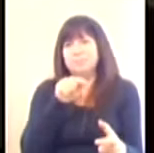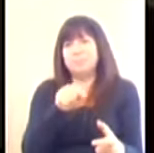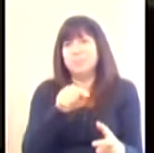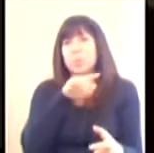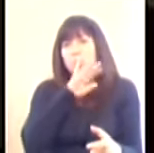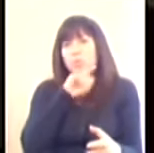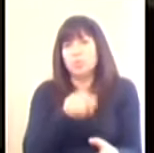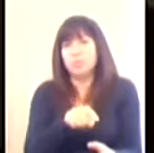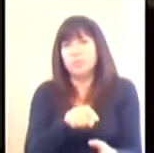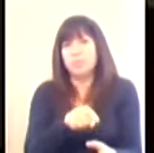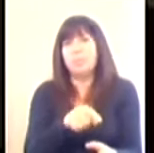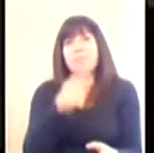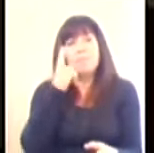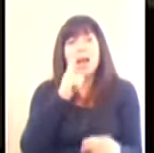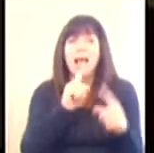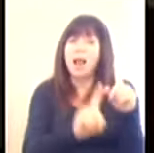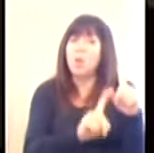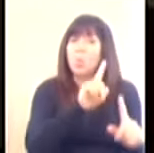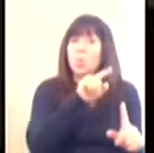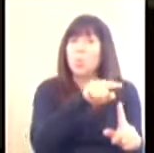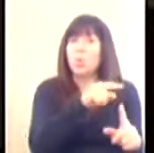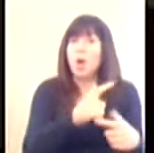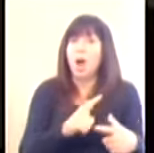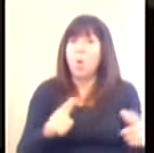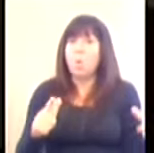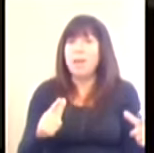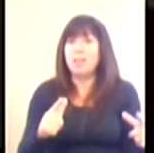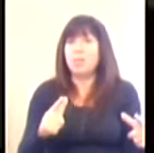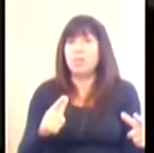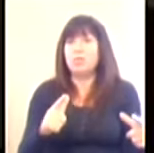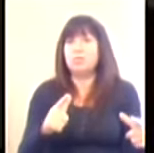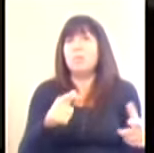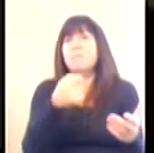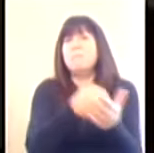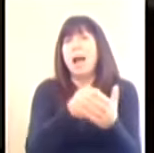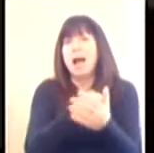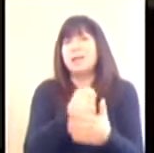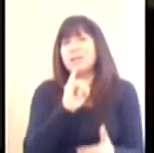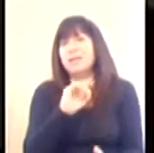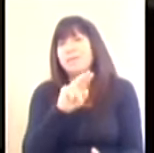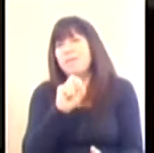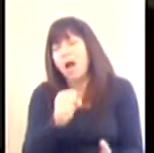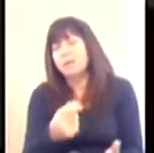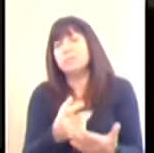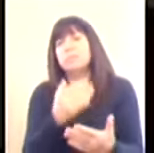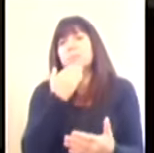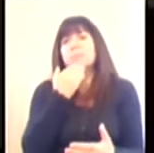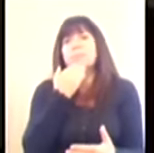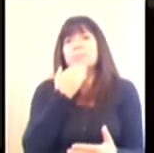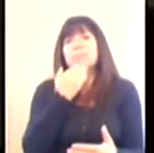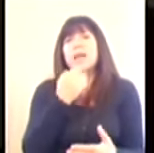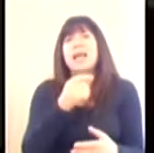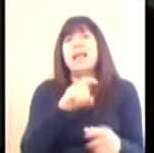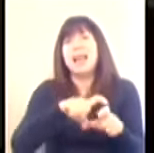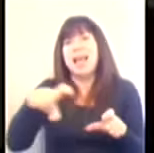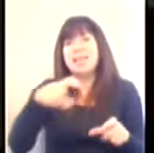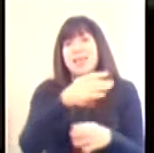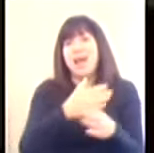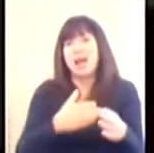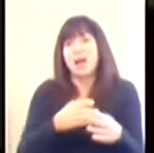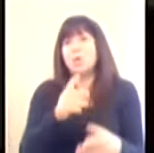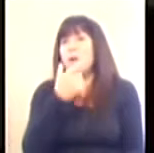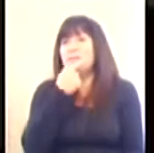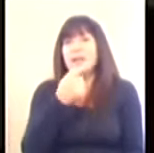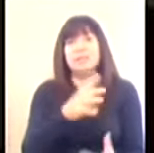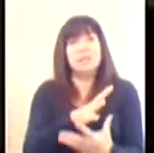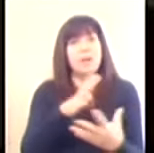va a significar un aumento de su formalización, pagar IVA, otras cosas. Pero también la leña no es tan fácil para la gente comprar,